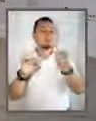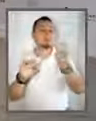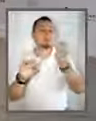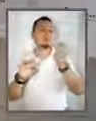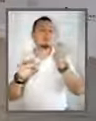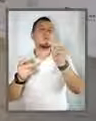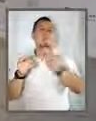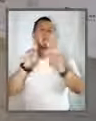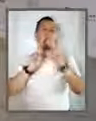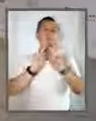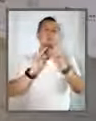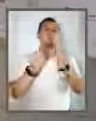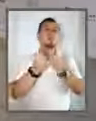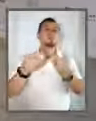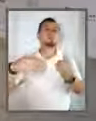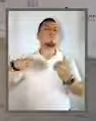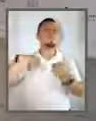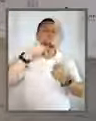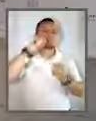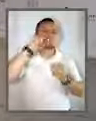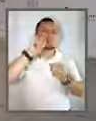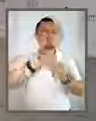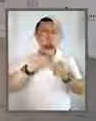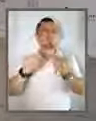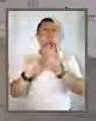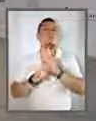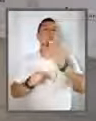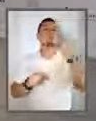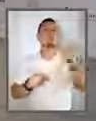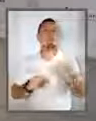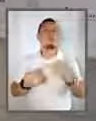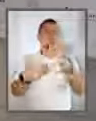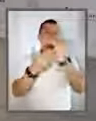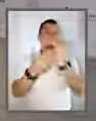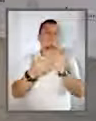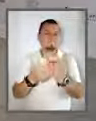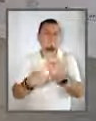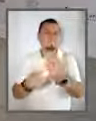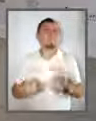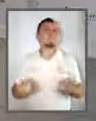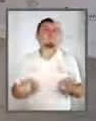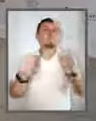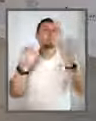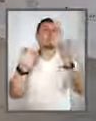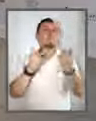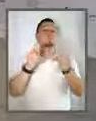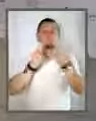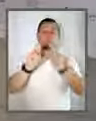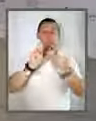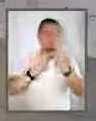de pruebas buscaba la Secretaría de Salud? ¿Cuál es el nombre de las que iba a encargar? ¿Cuántas